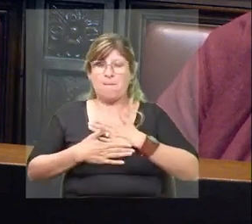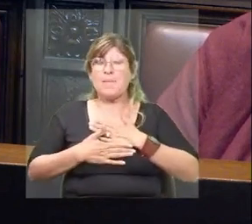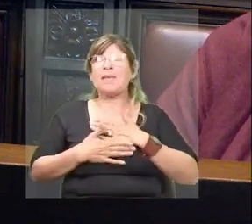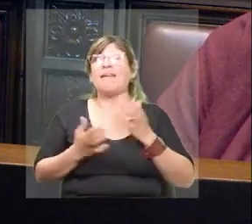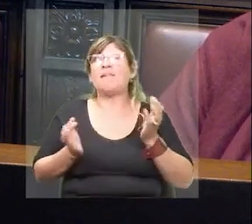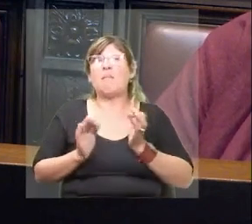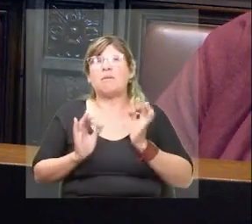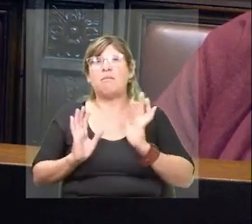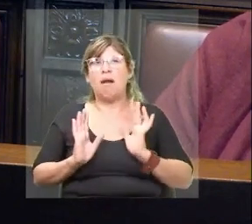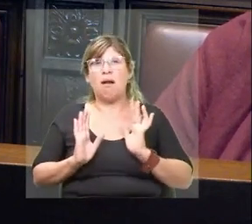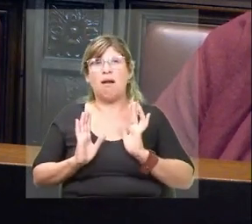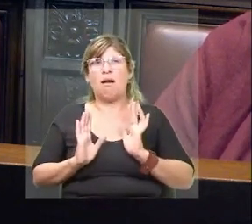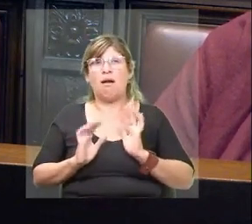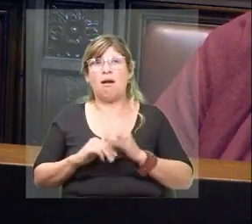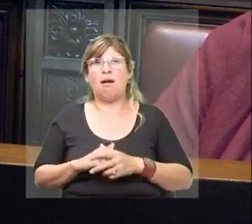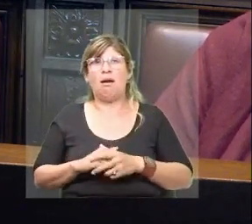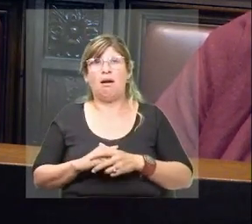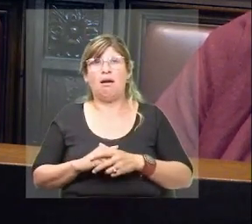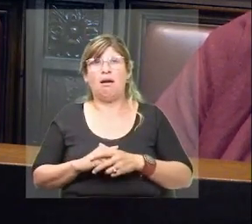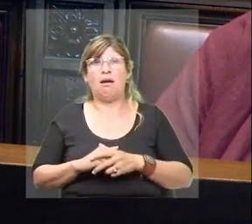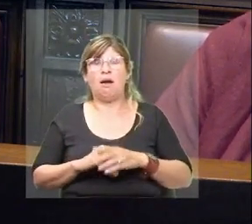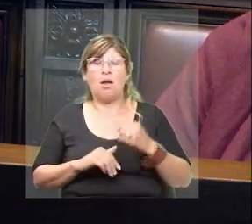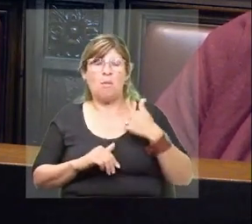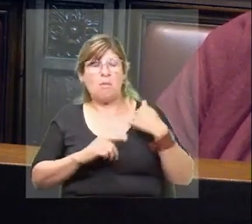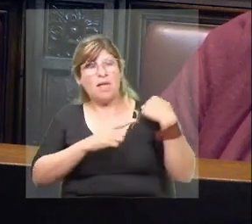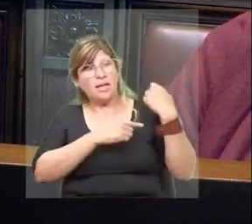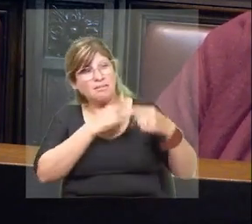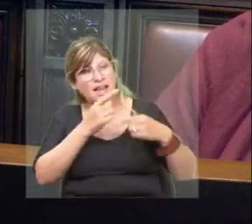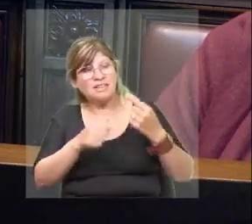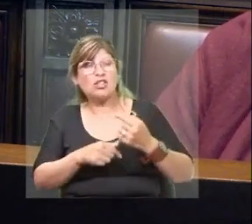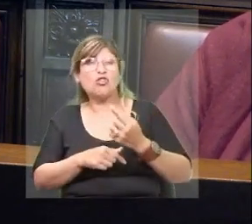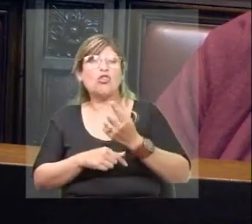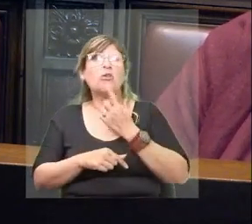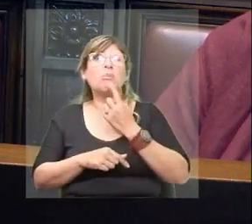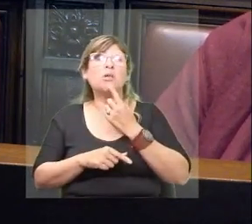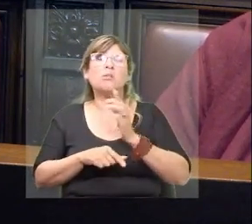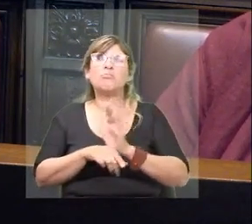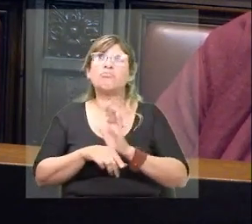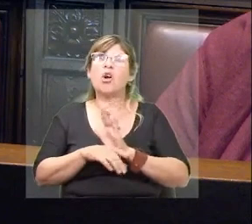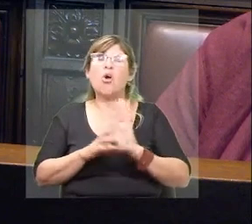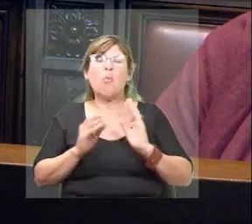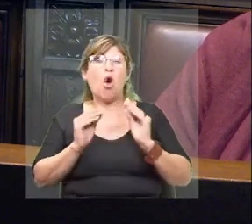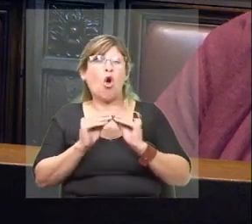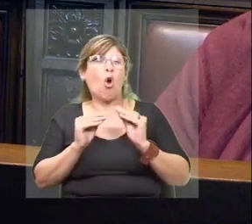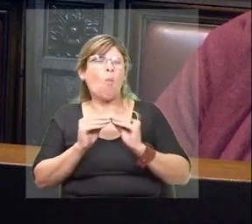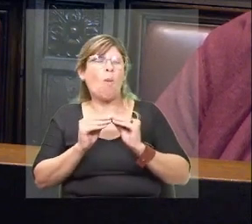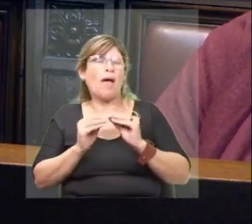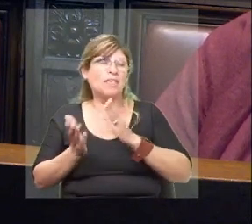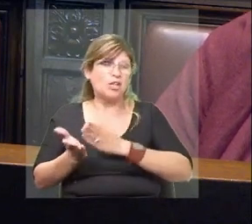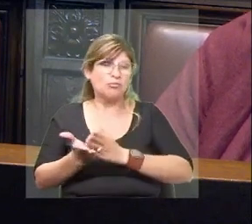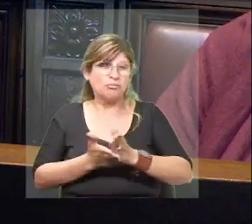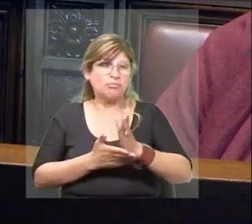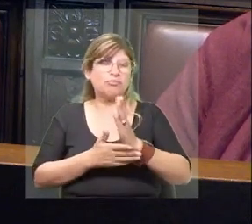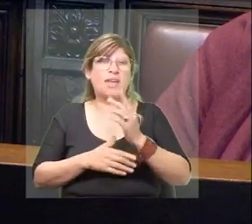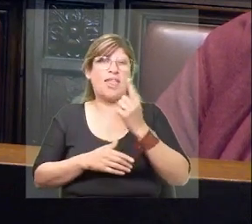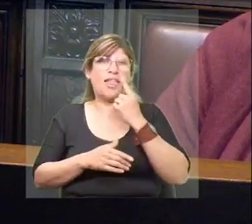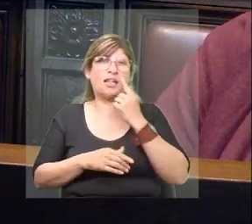particular mi trayectoria política como compañero de ruta de Danilo